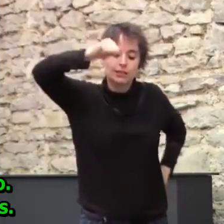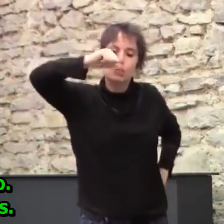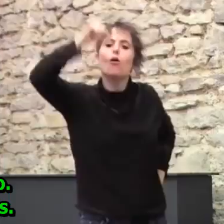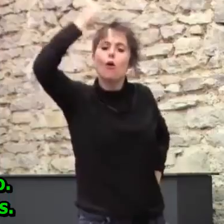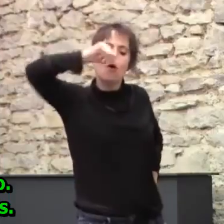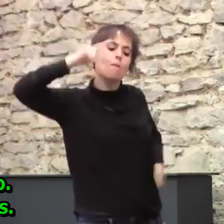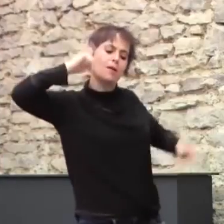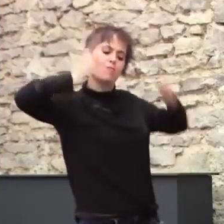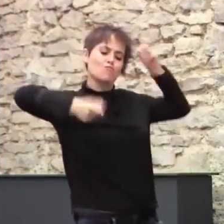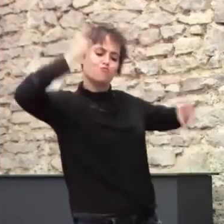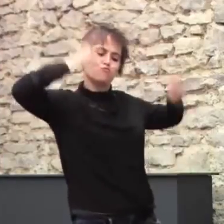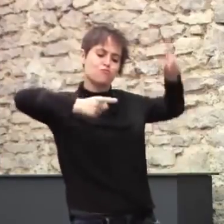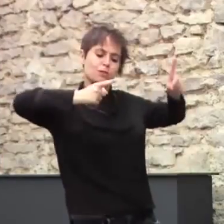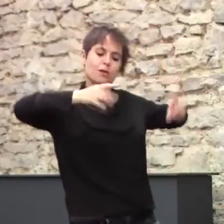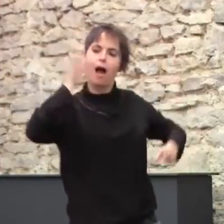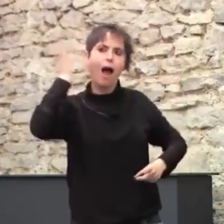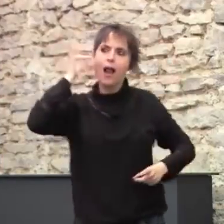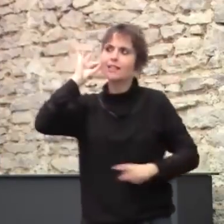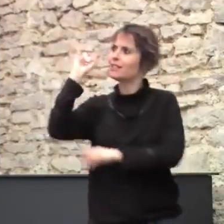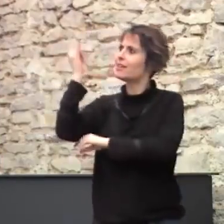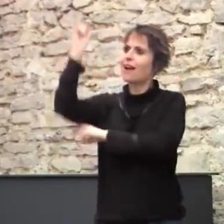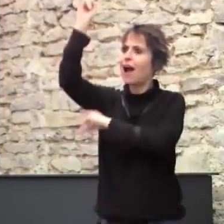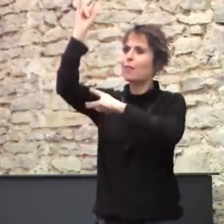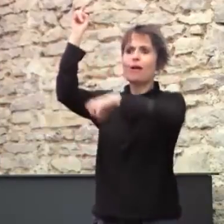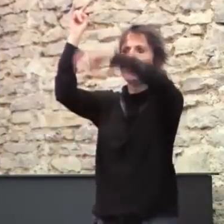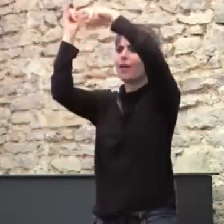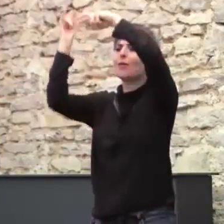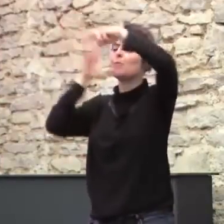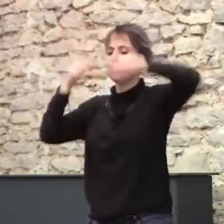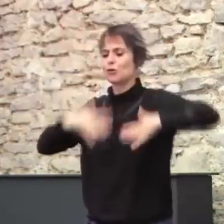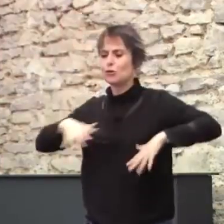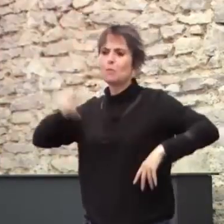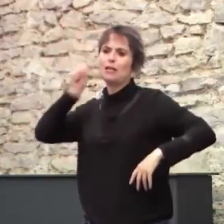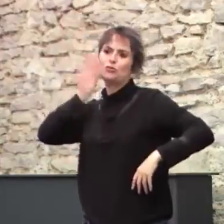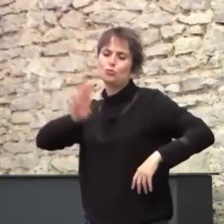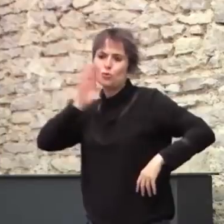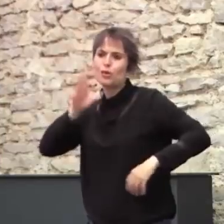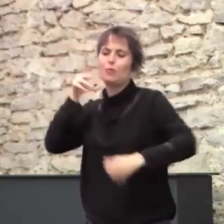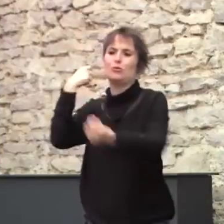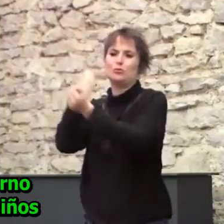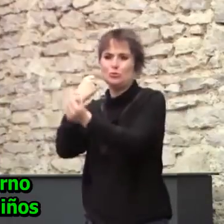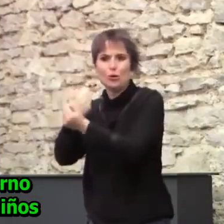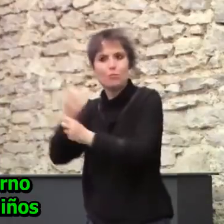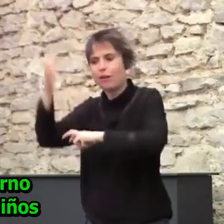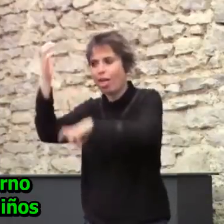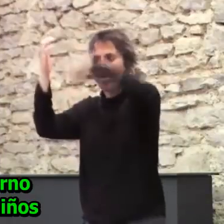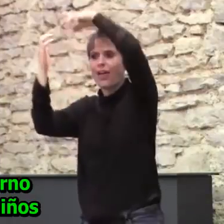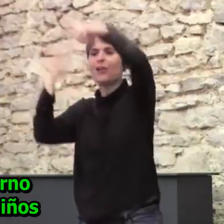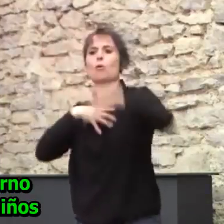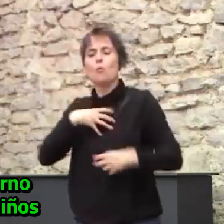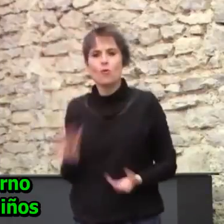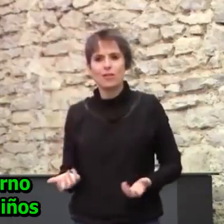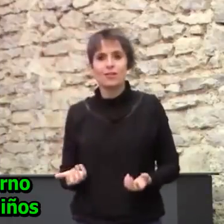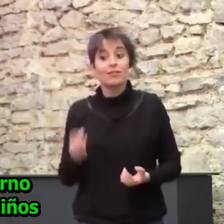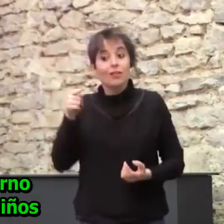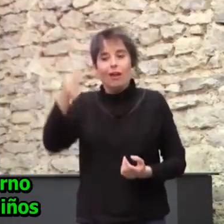dominan los hombres poderosos, ¿no? Y a las niñas no se las deja subir a los árboles porque se manchan, porque son torpes, ¿no?, porque son... Vale. Entonces, todas estas